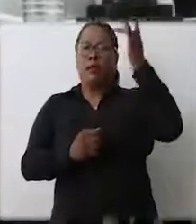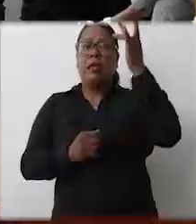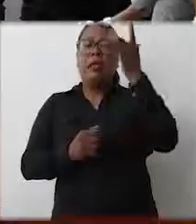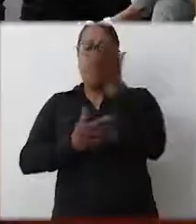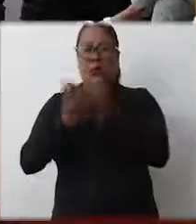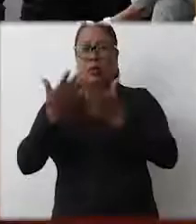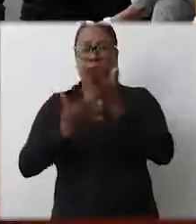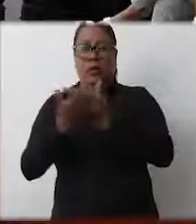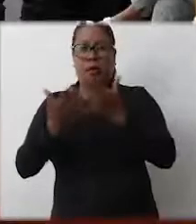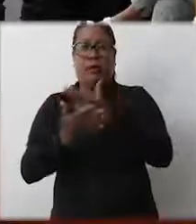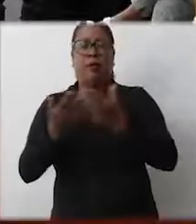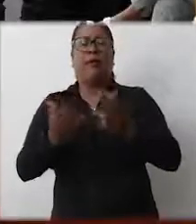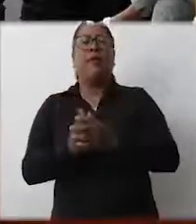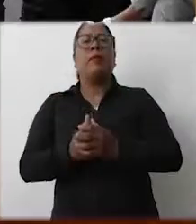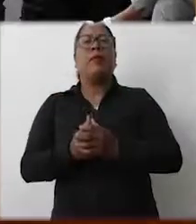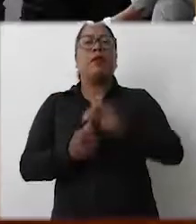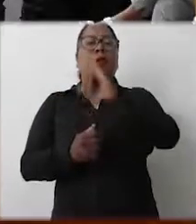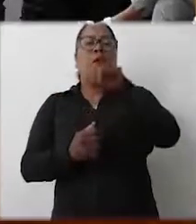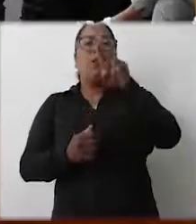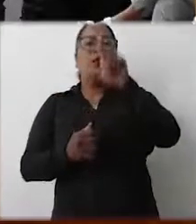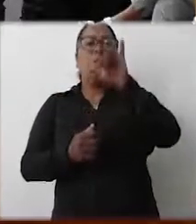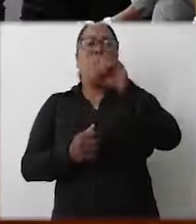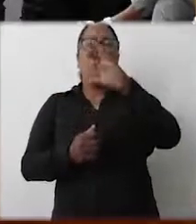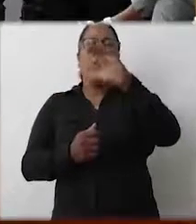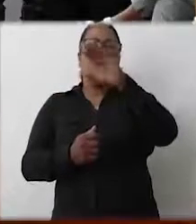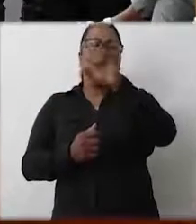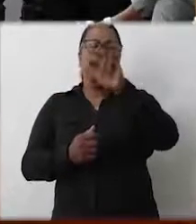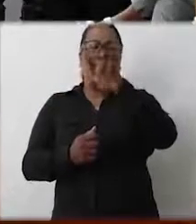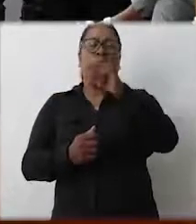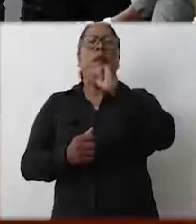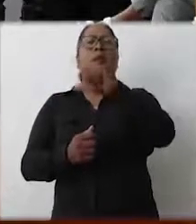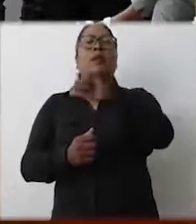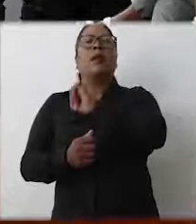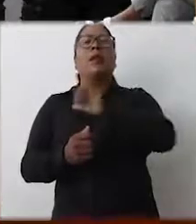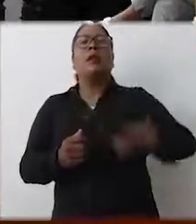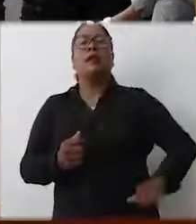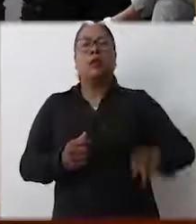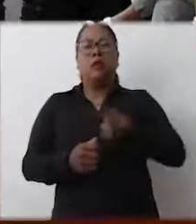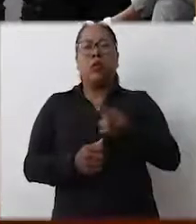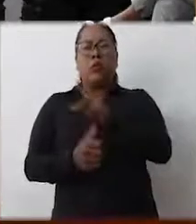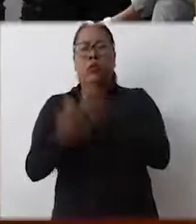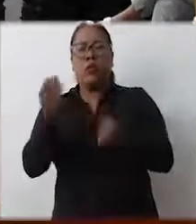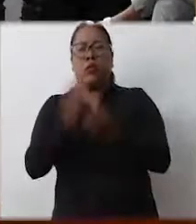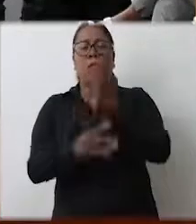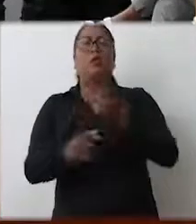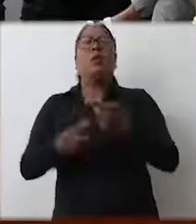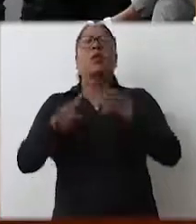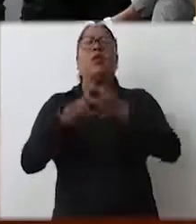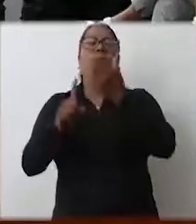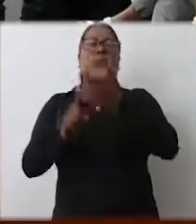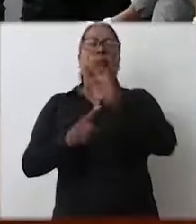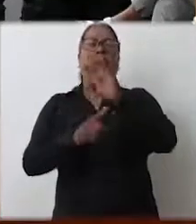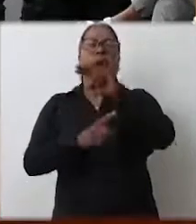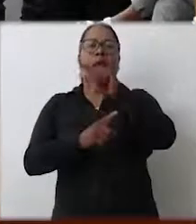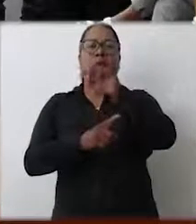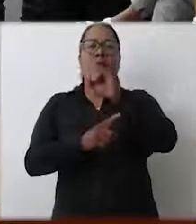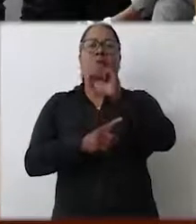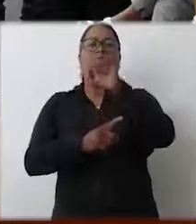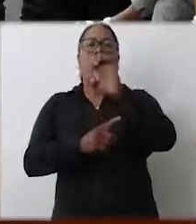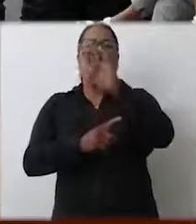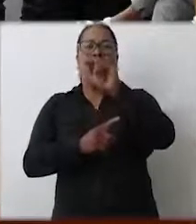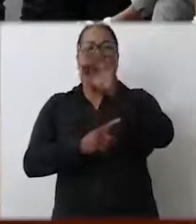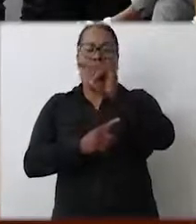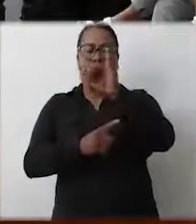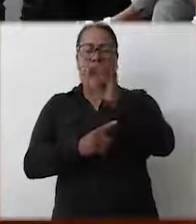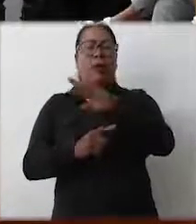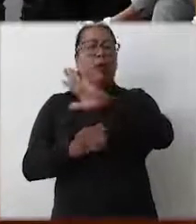Prosiga con el siguiente punto del orden del día. El desahogo del punto cuarto del orden del día es el relativo a los